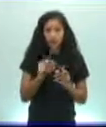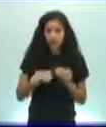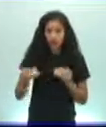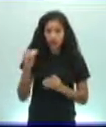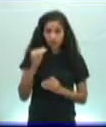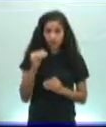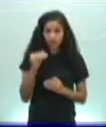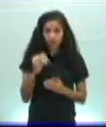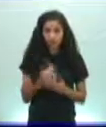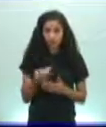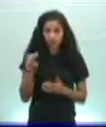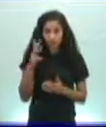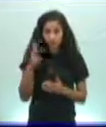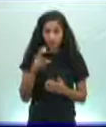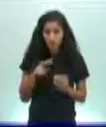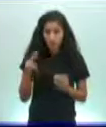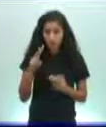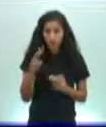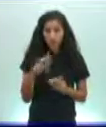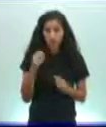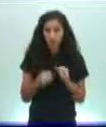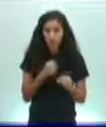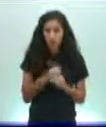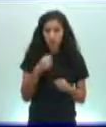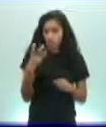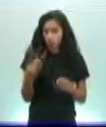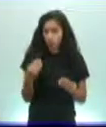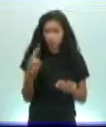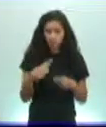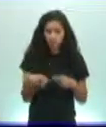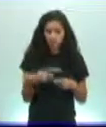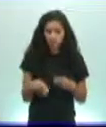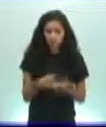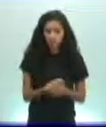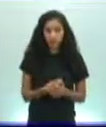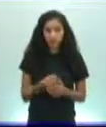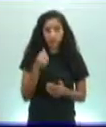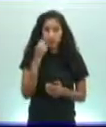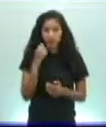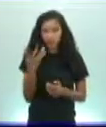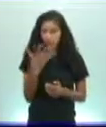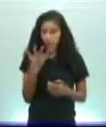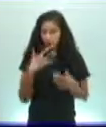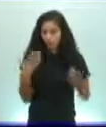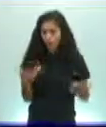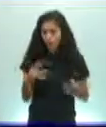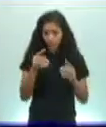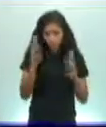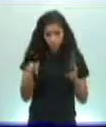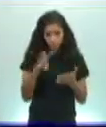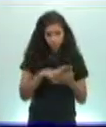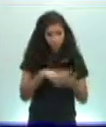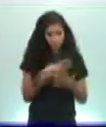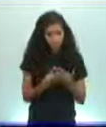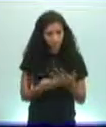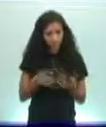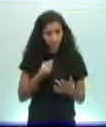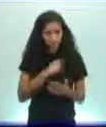y cúbicas, utilizando varias herramientas, fundamentalmente una tabla. Por eso